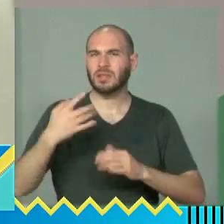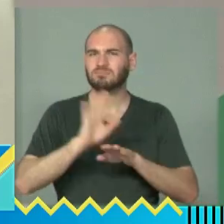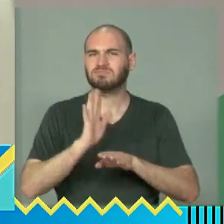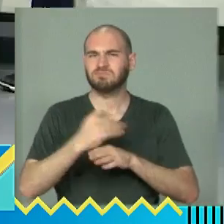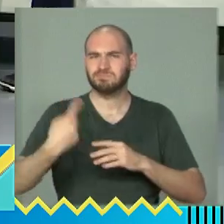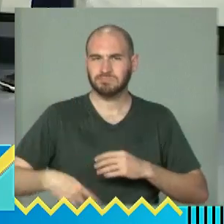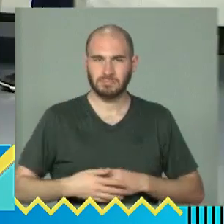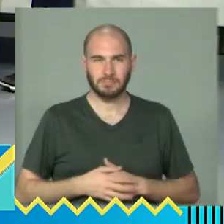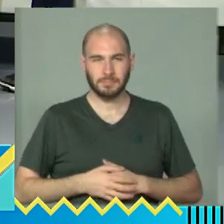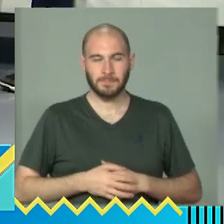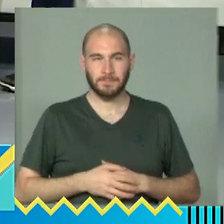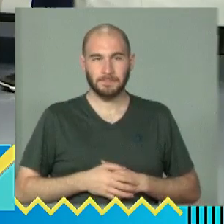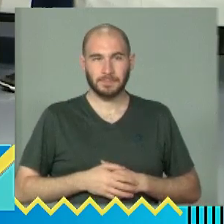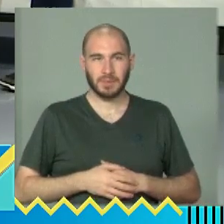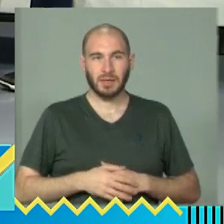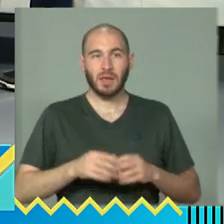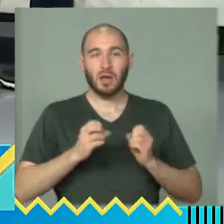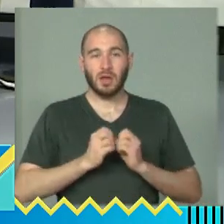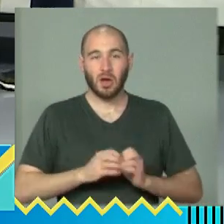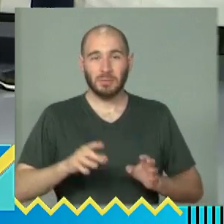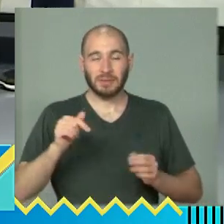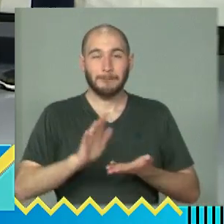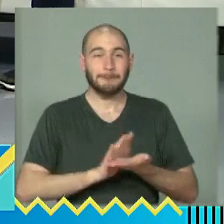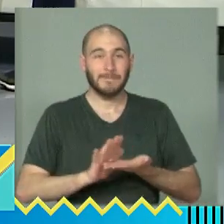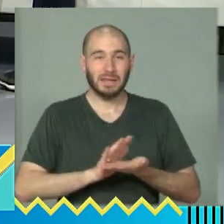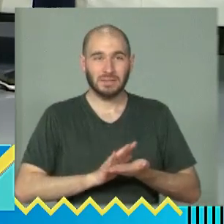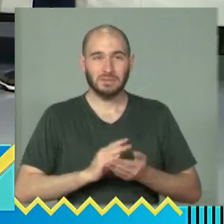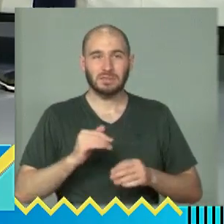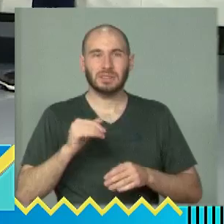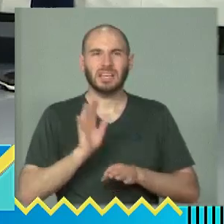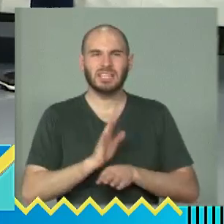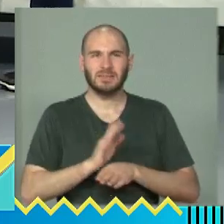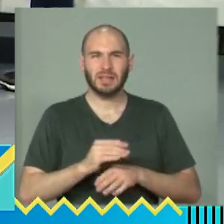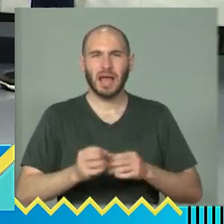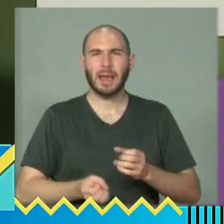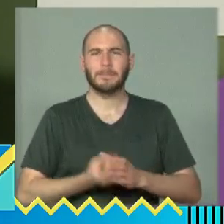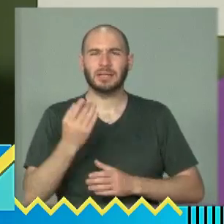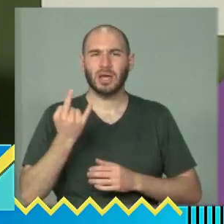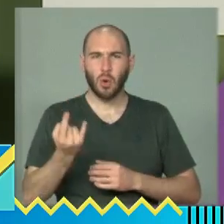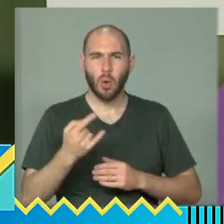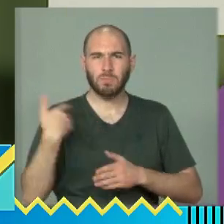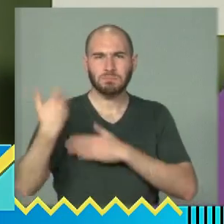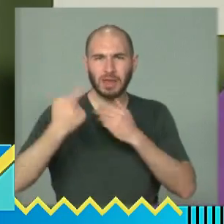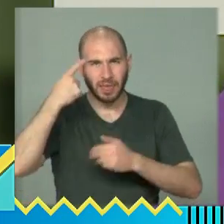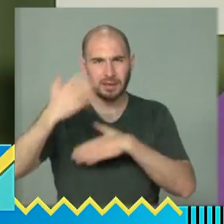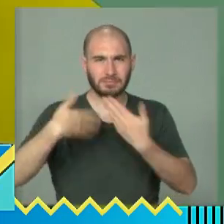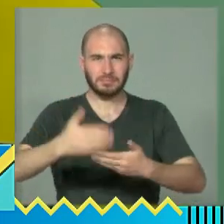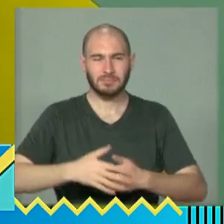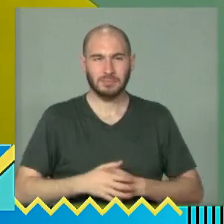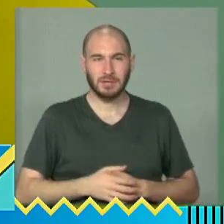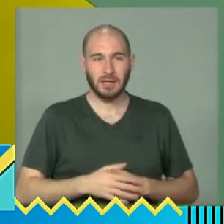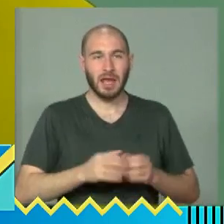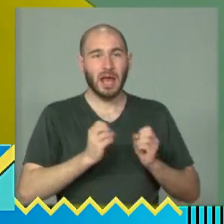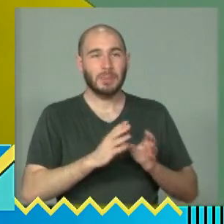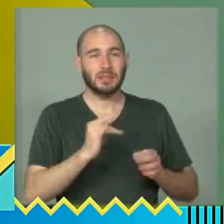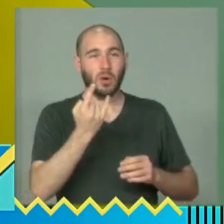se trató ese proyecto. Y empecemos por lo básico, que quiere ser, ¿qué es esto de EmprendeU y esta maratón de ideas? Bueno, EmprendeU en